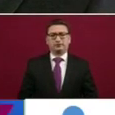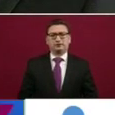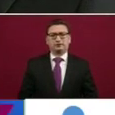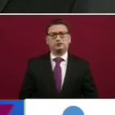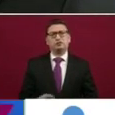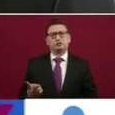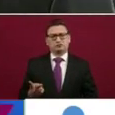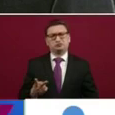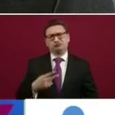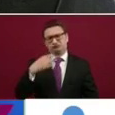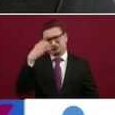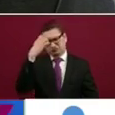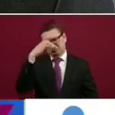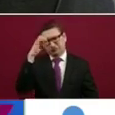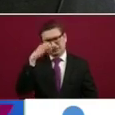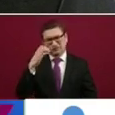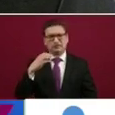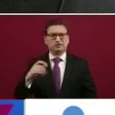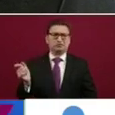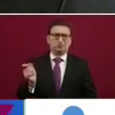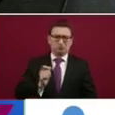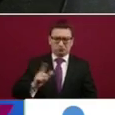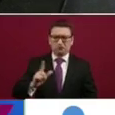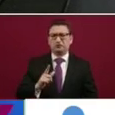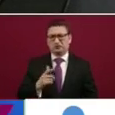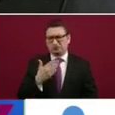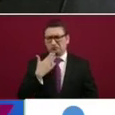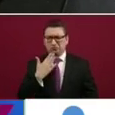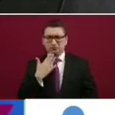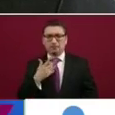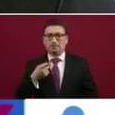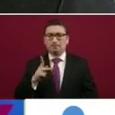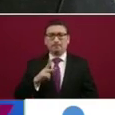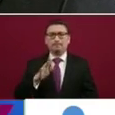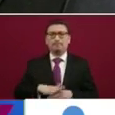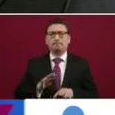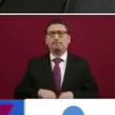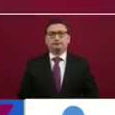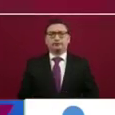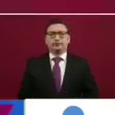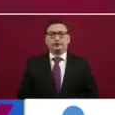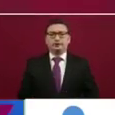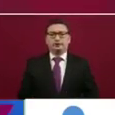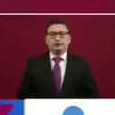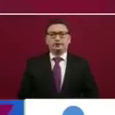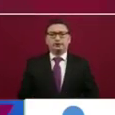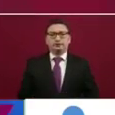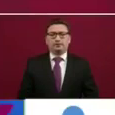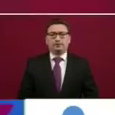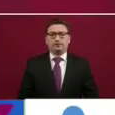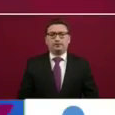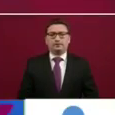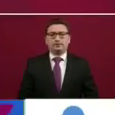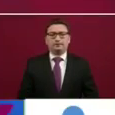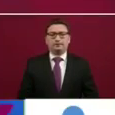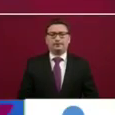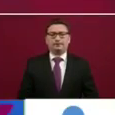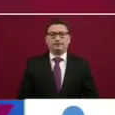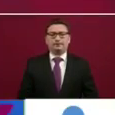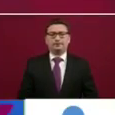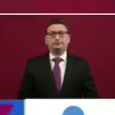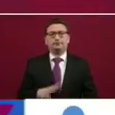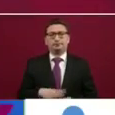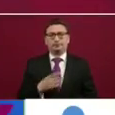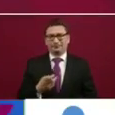experiencia, el profesionalismo, sino la honestidad. Eso es lo que más